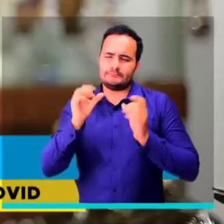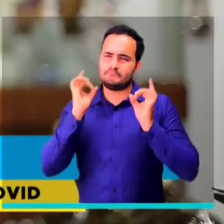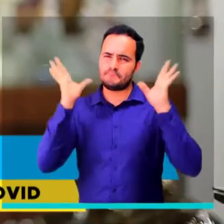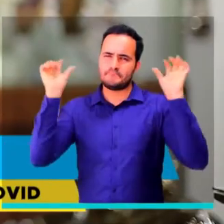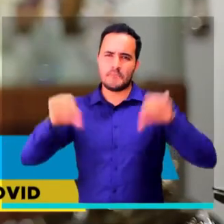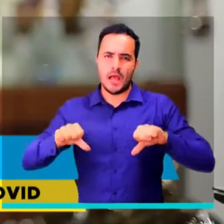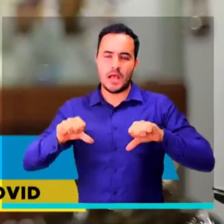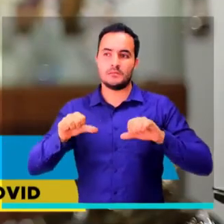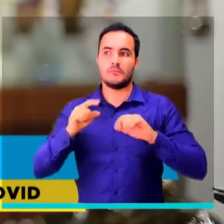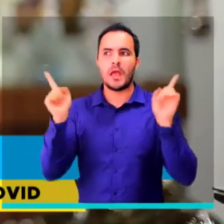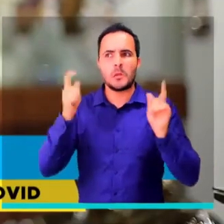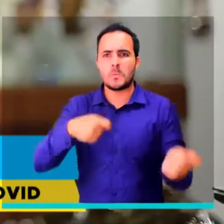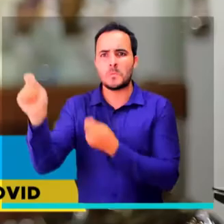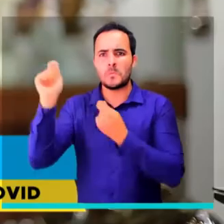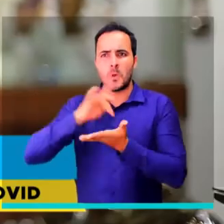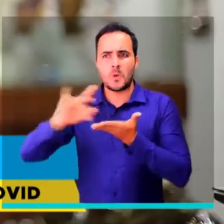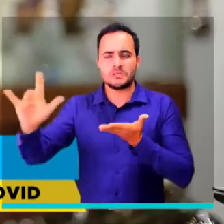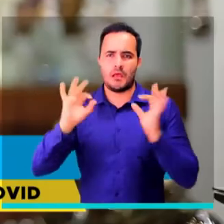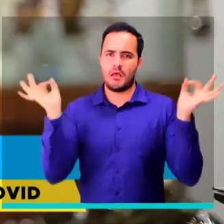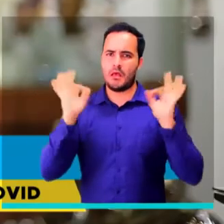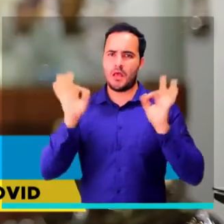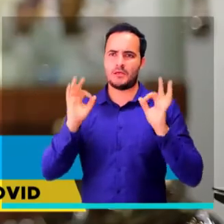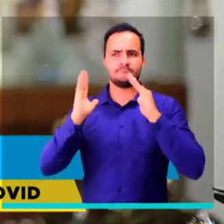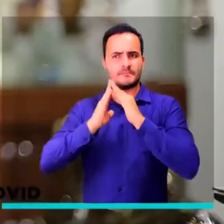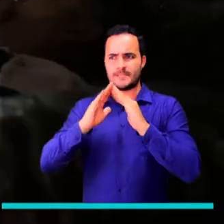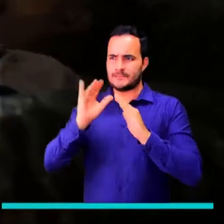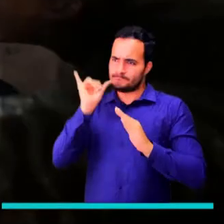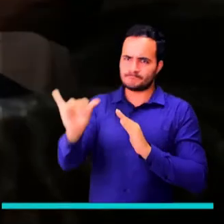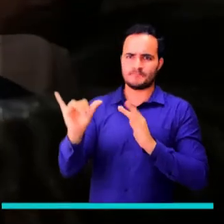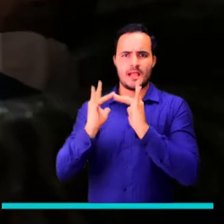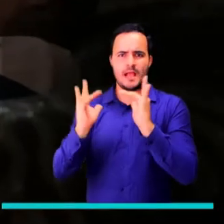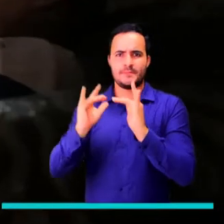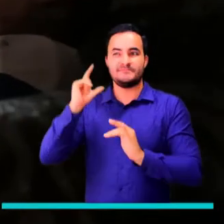gracias a Dios no tuvo necesidad de ir a urgencias. Estuvo 15 días en cama.